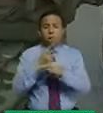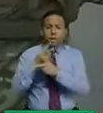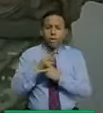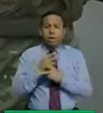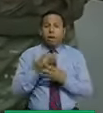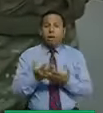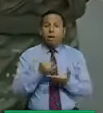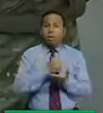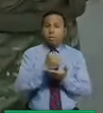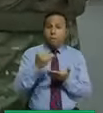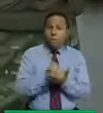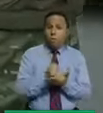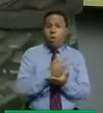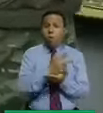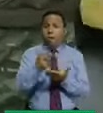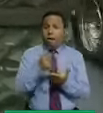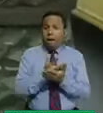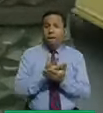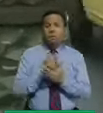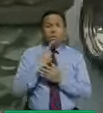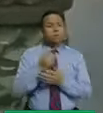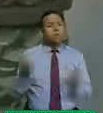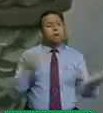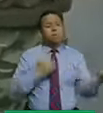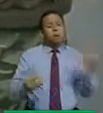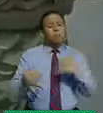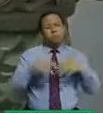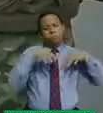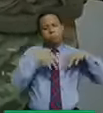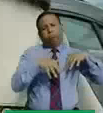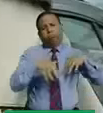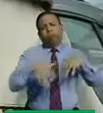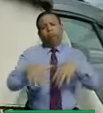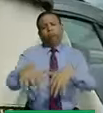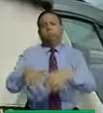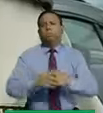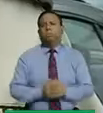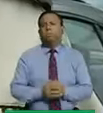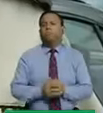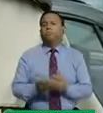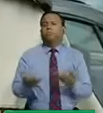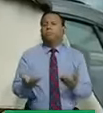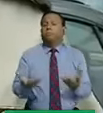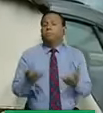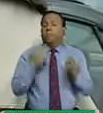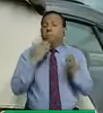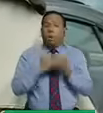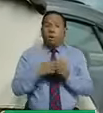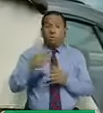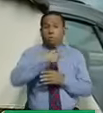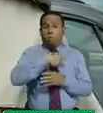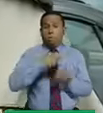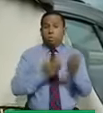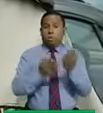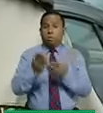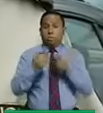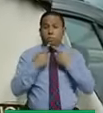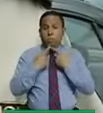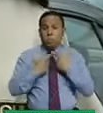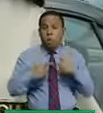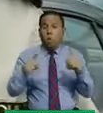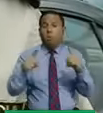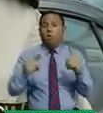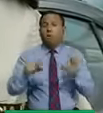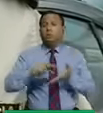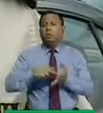Carchi para coordinar operaciones militares que brinden seguridad en estas vías. En el momento en que se paraliza el servicio público, también